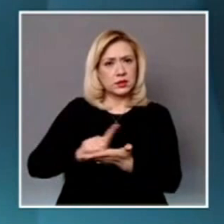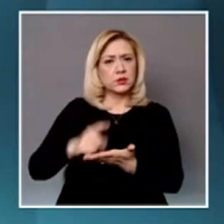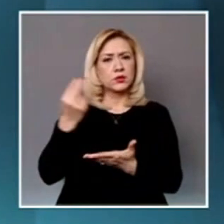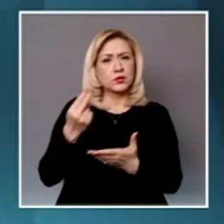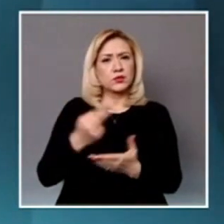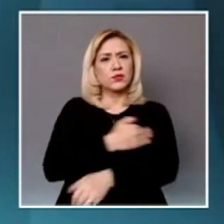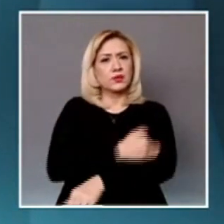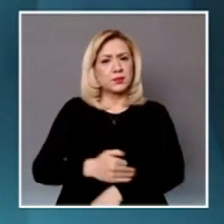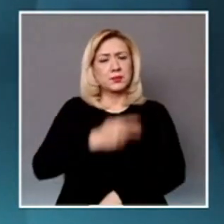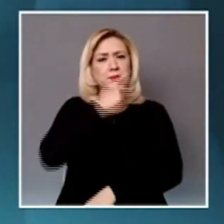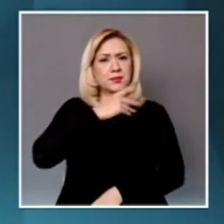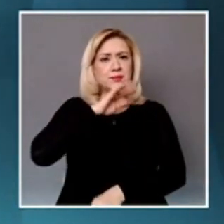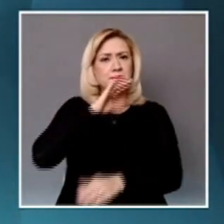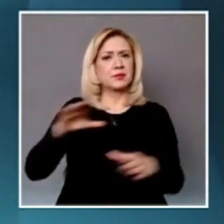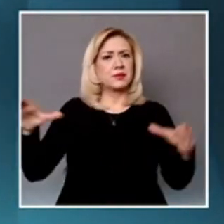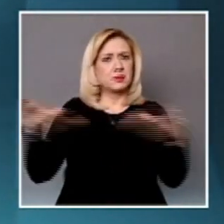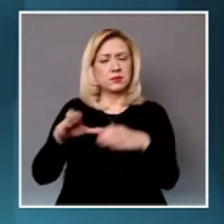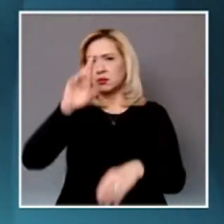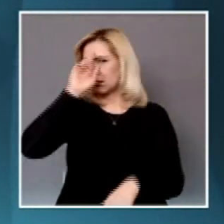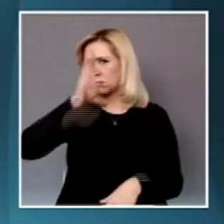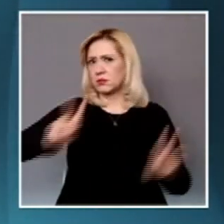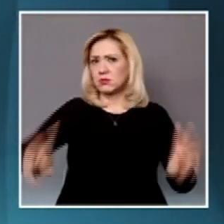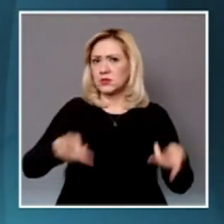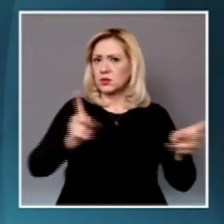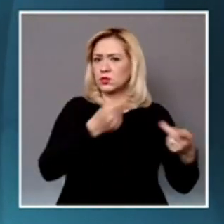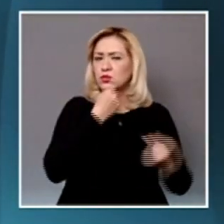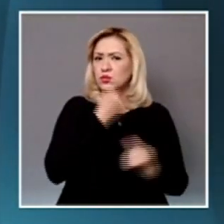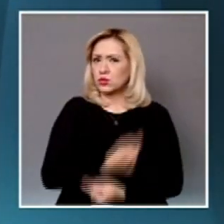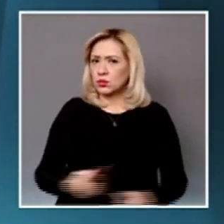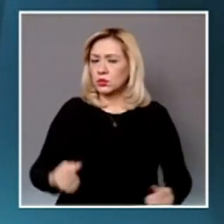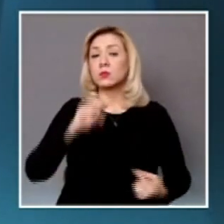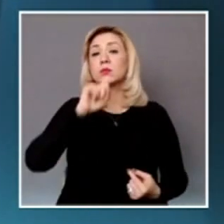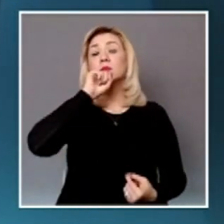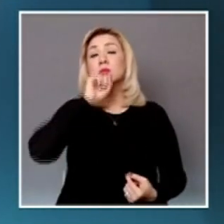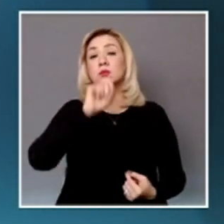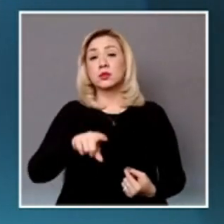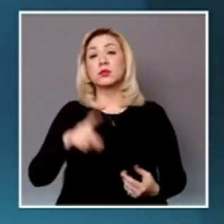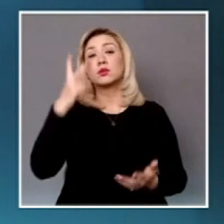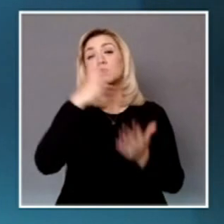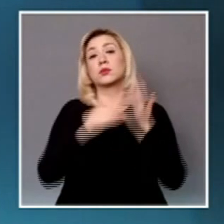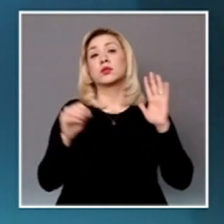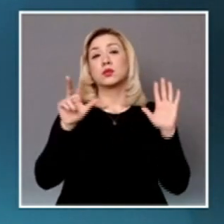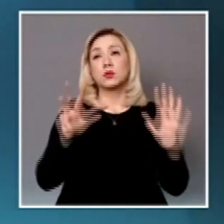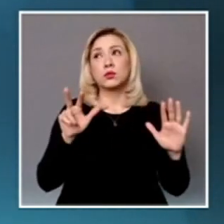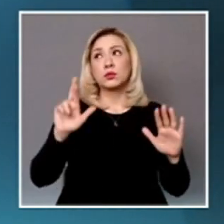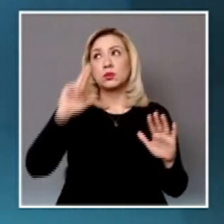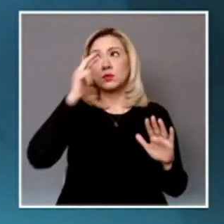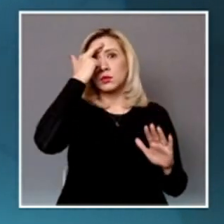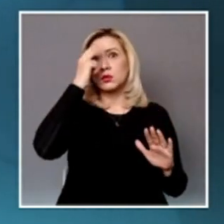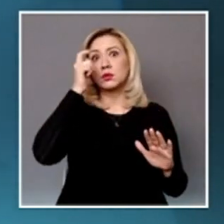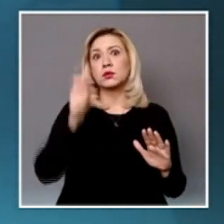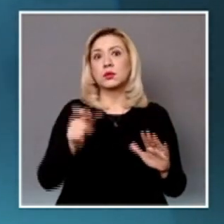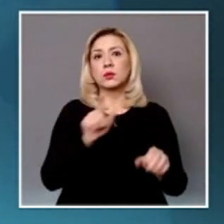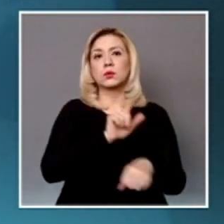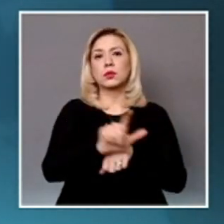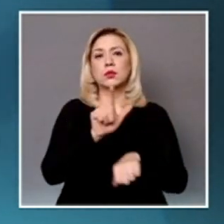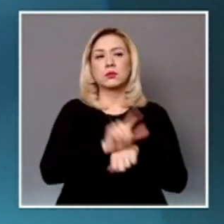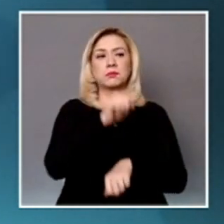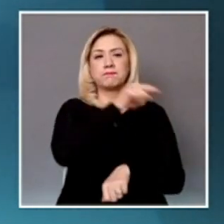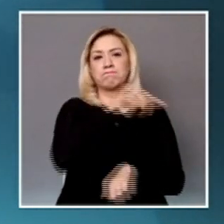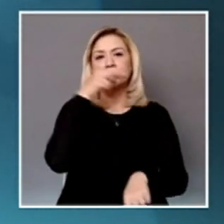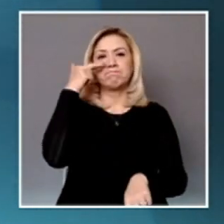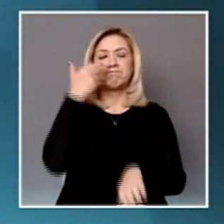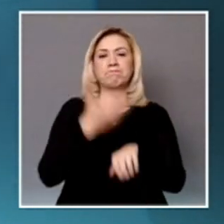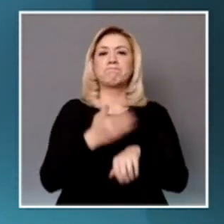prohibir la venta de infantes. Un caso similar ocurrió en 2018, en el que declaró a Guatemala responsable por la